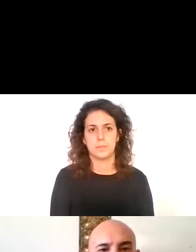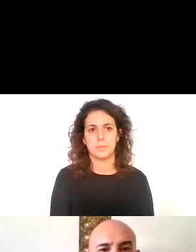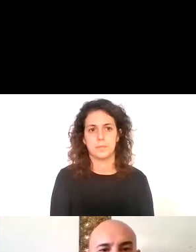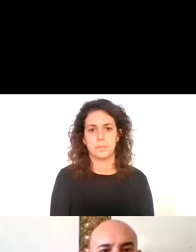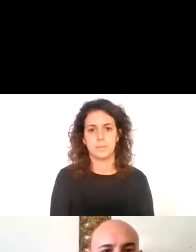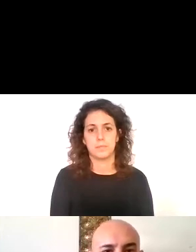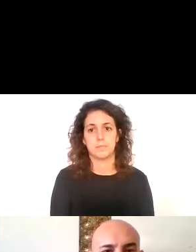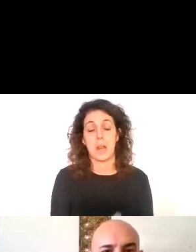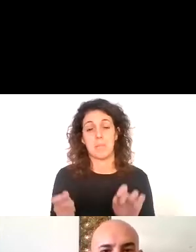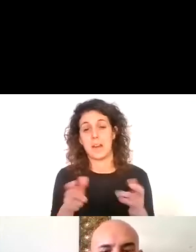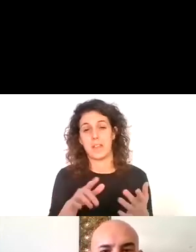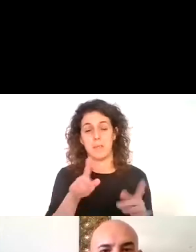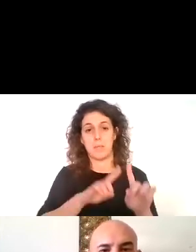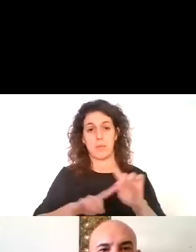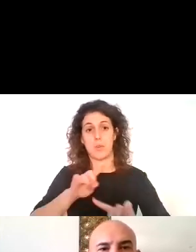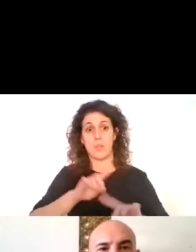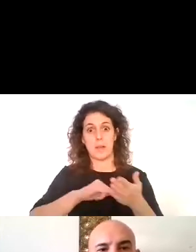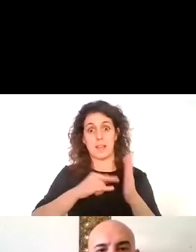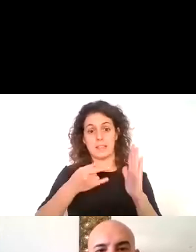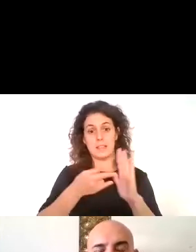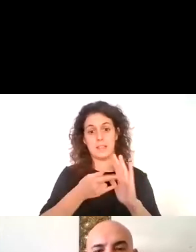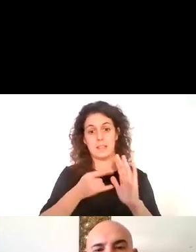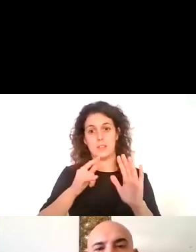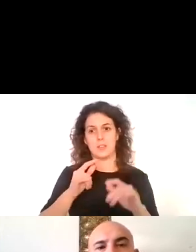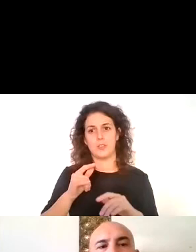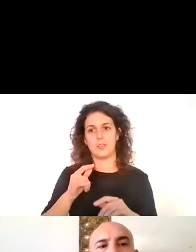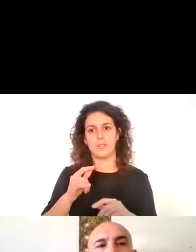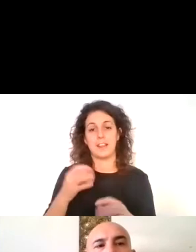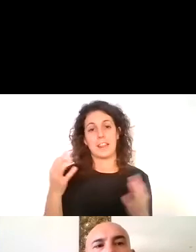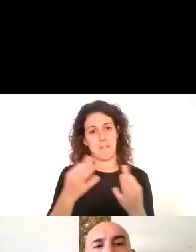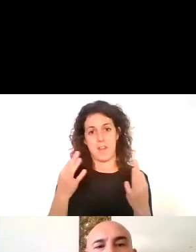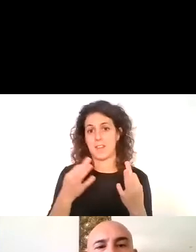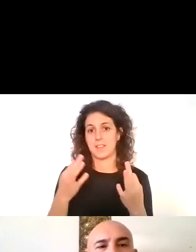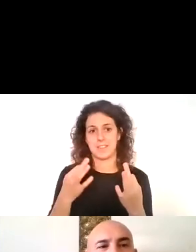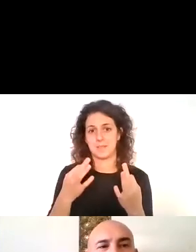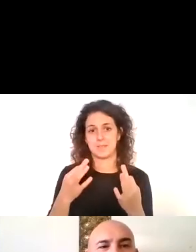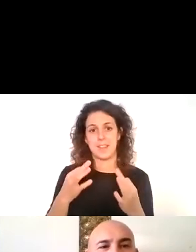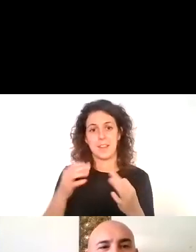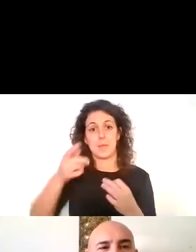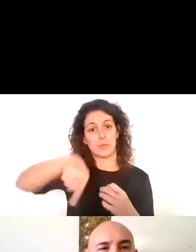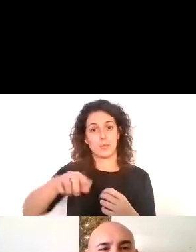Parece que los problemas técnicos van a hacer que tengan que venir ustedes a visitarlo directamente aquí.